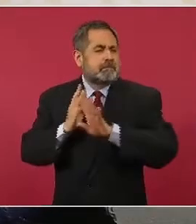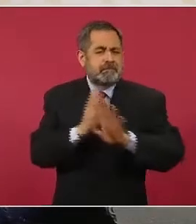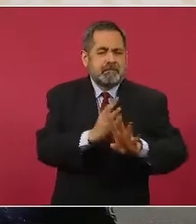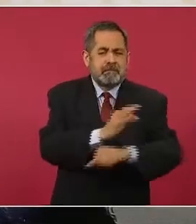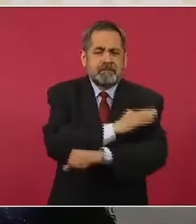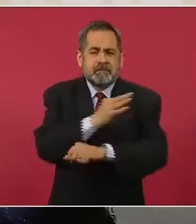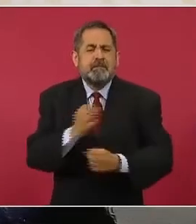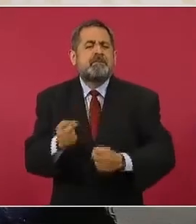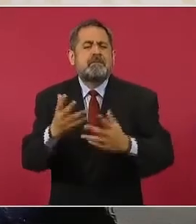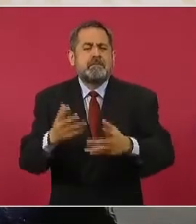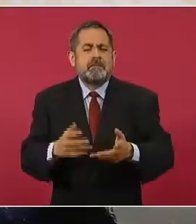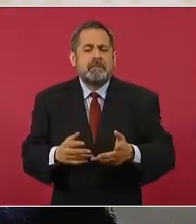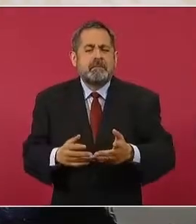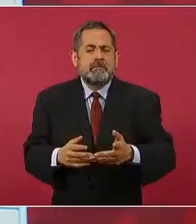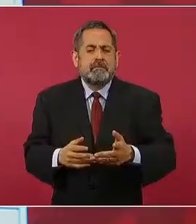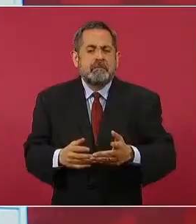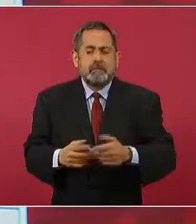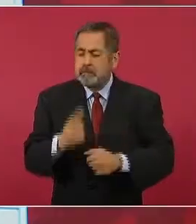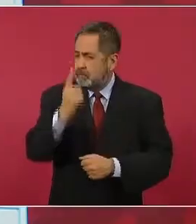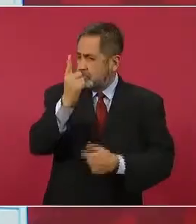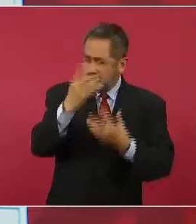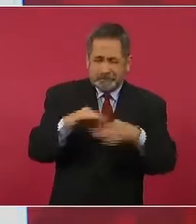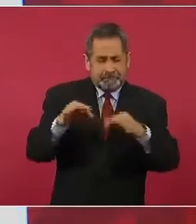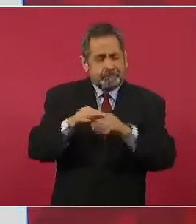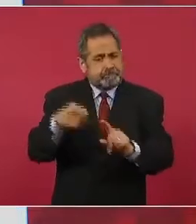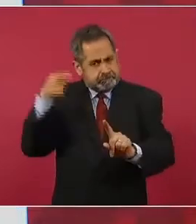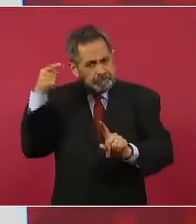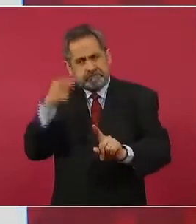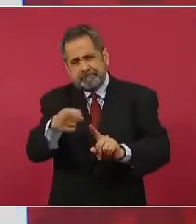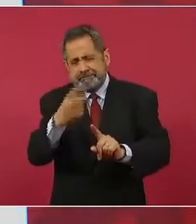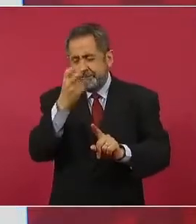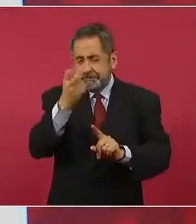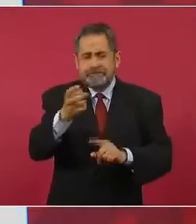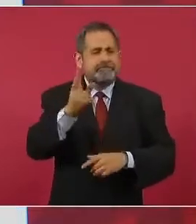eso lo tenemos que reconocer a los científicos.